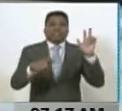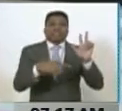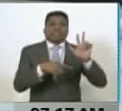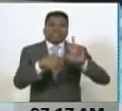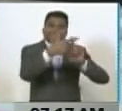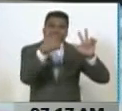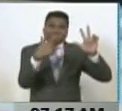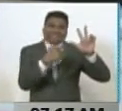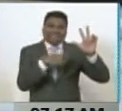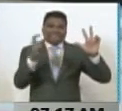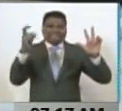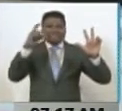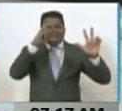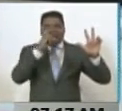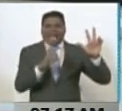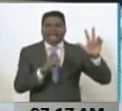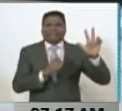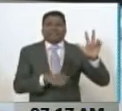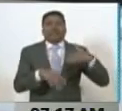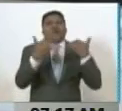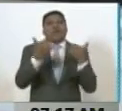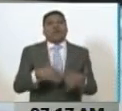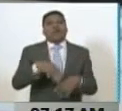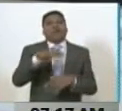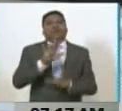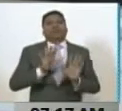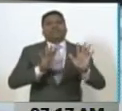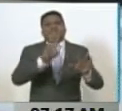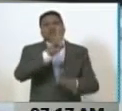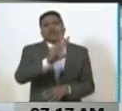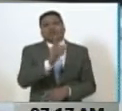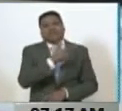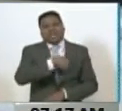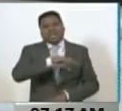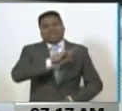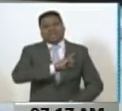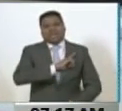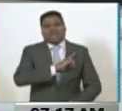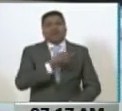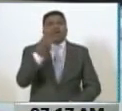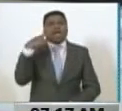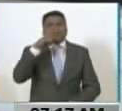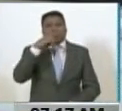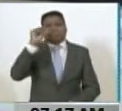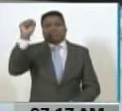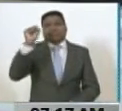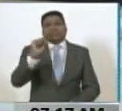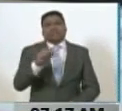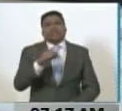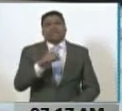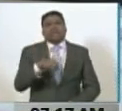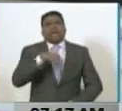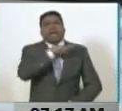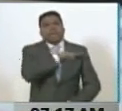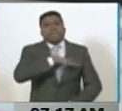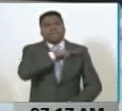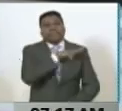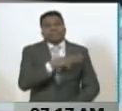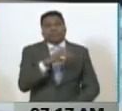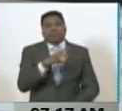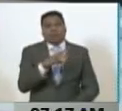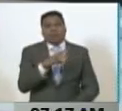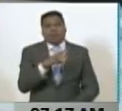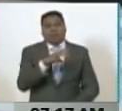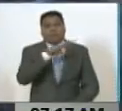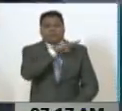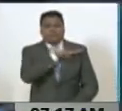exactamente 3 años, hoy 12 de enero, del lanzamiento por parte del presidente Nicolás Maduro de la Misión Nevado, en aquella famosa actividad que